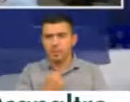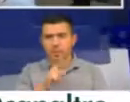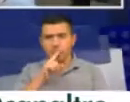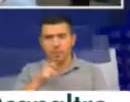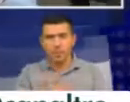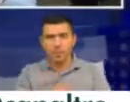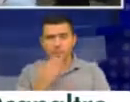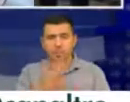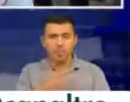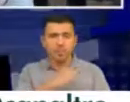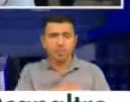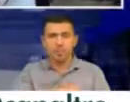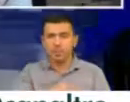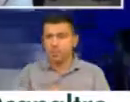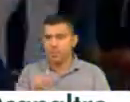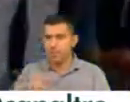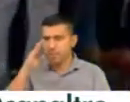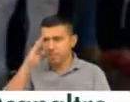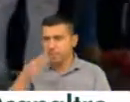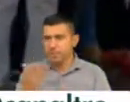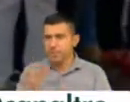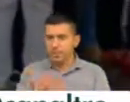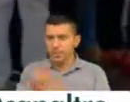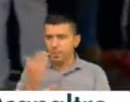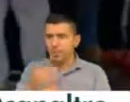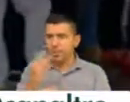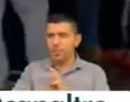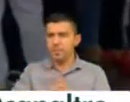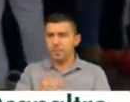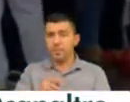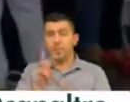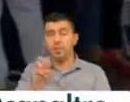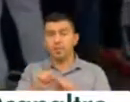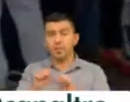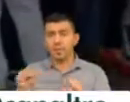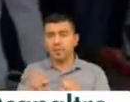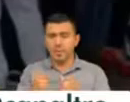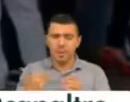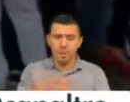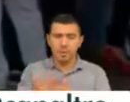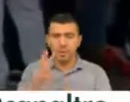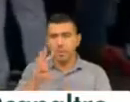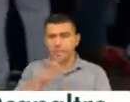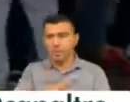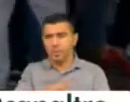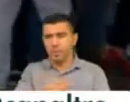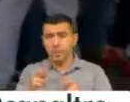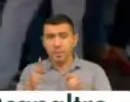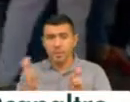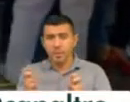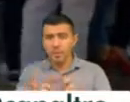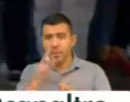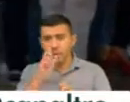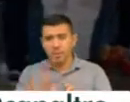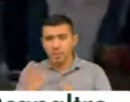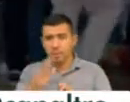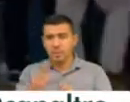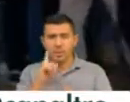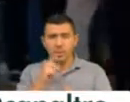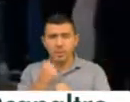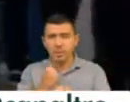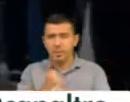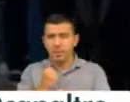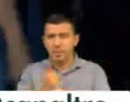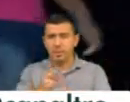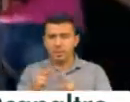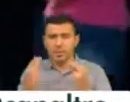Karen, buenas tardes, yo las saludo desde Nuevo Mundo, donde a partir de las 8 de la mañana hasta las 4 de la tarde se llevará a cabo la Feria Nacional de Empleo, que reunió a